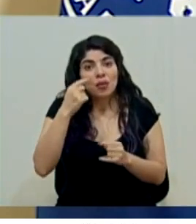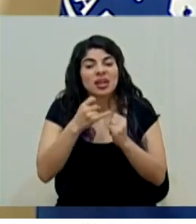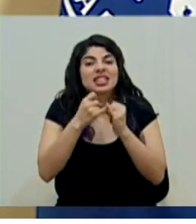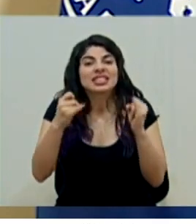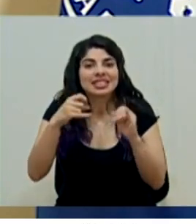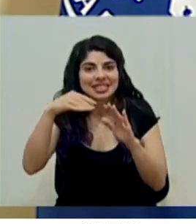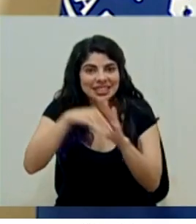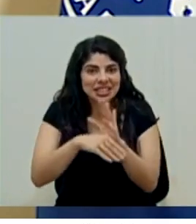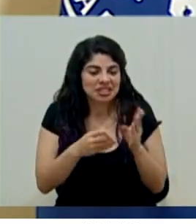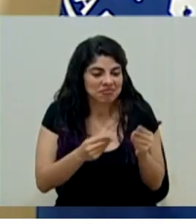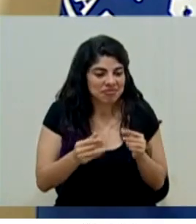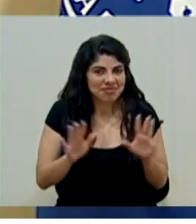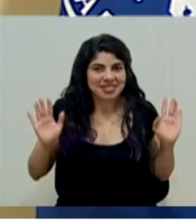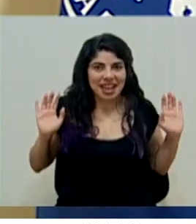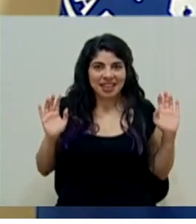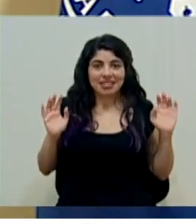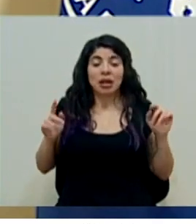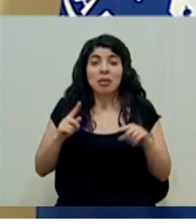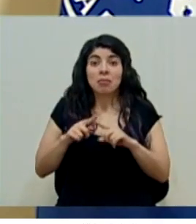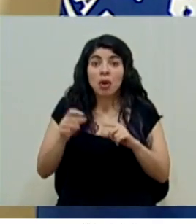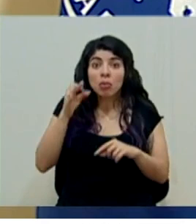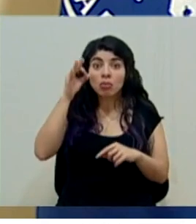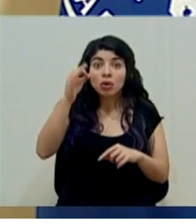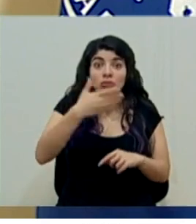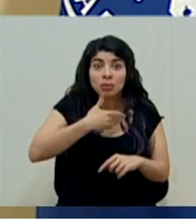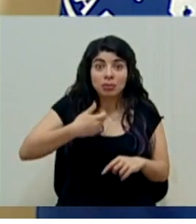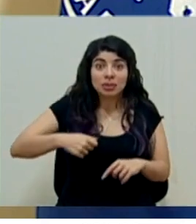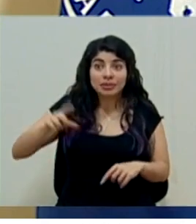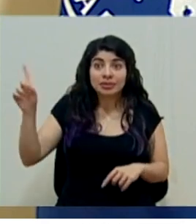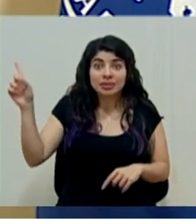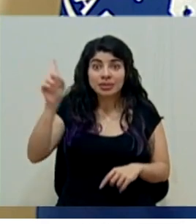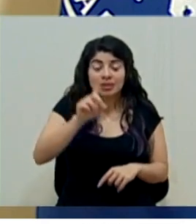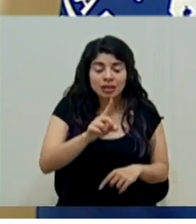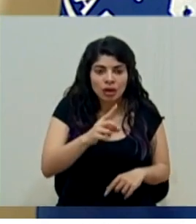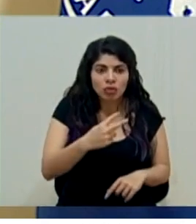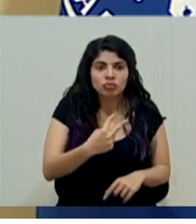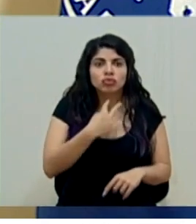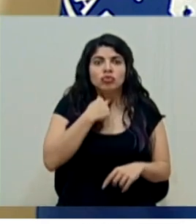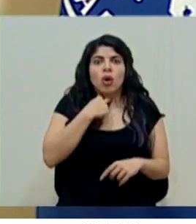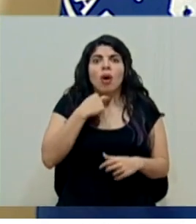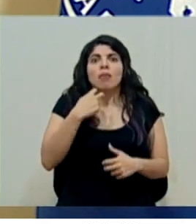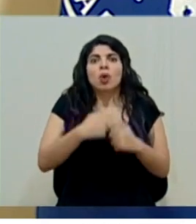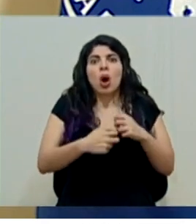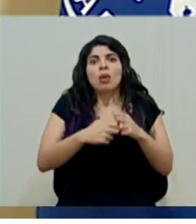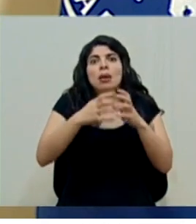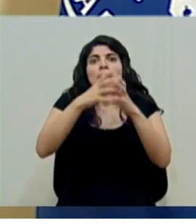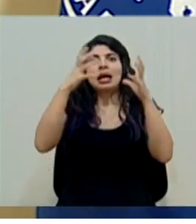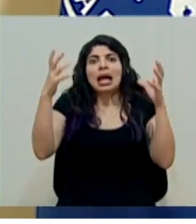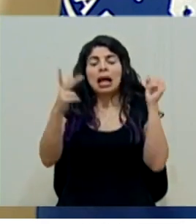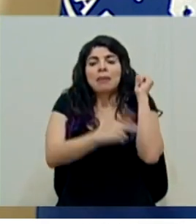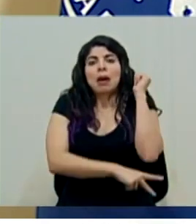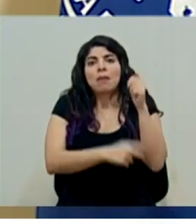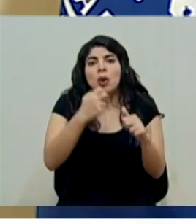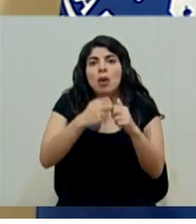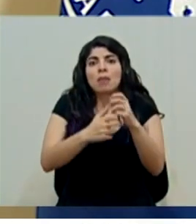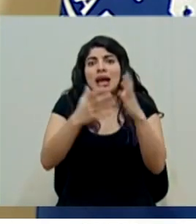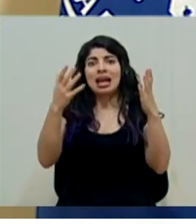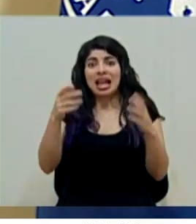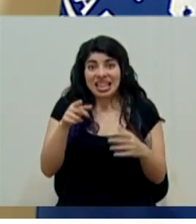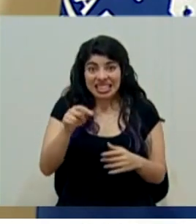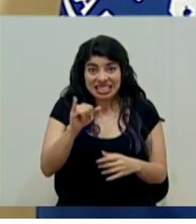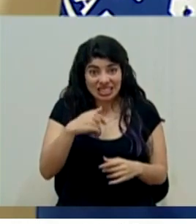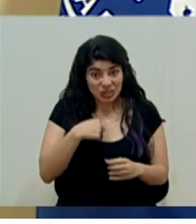crisis. Pero le heredaría a quien venga un problemón y al país un problemón. Y sería